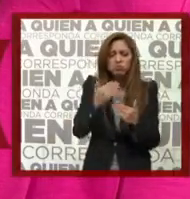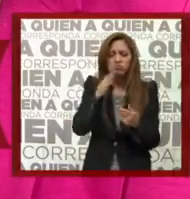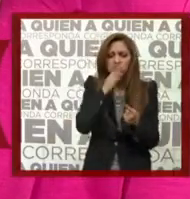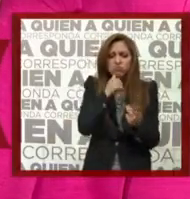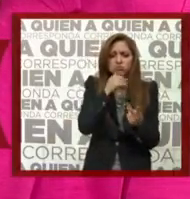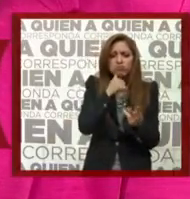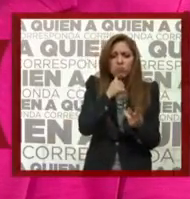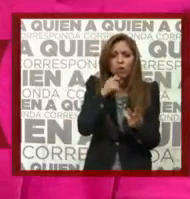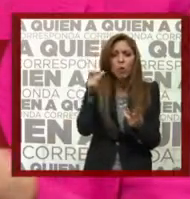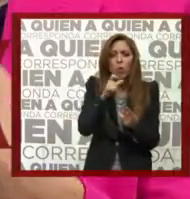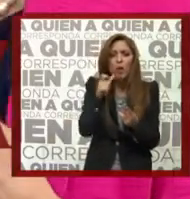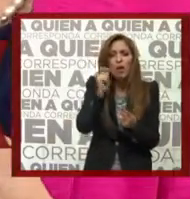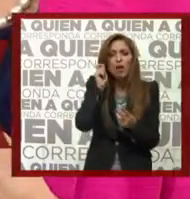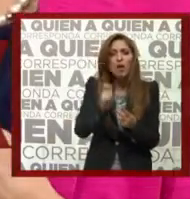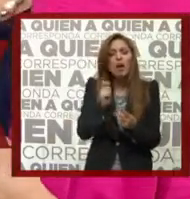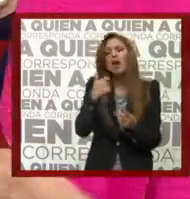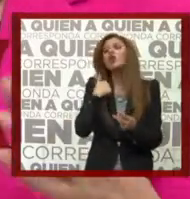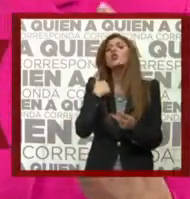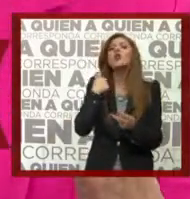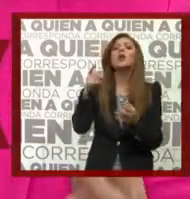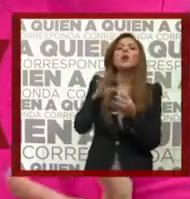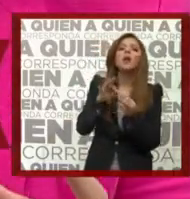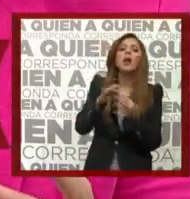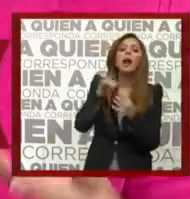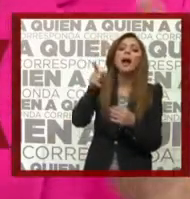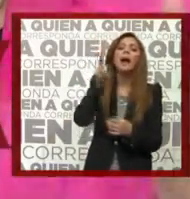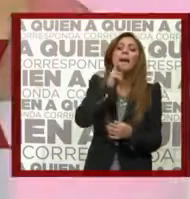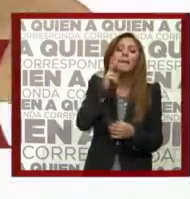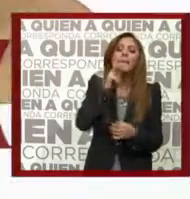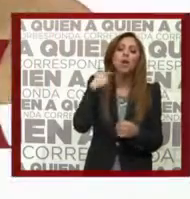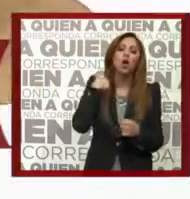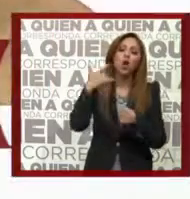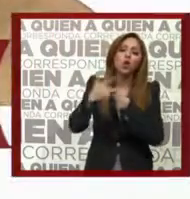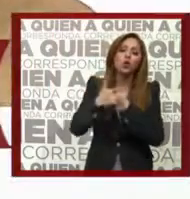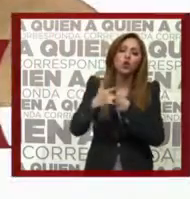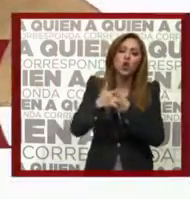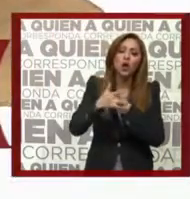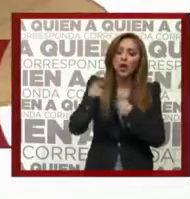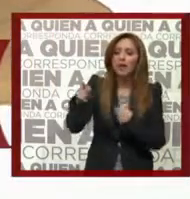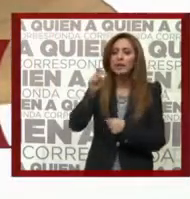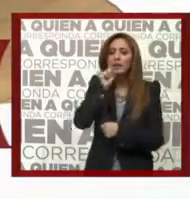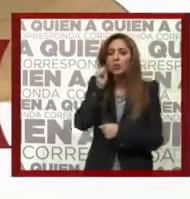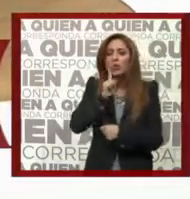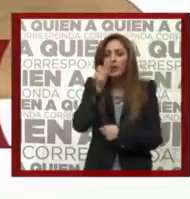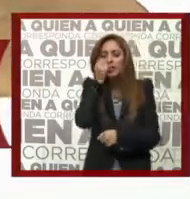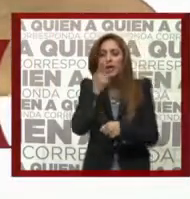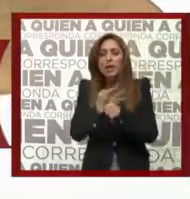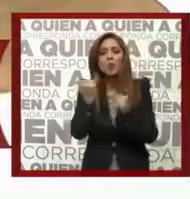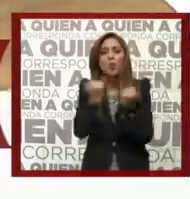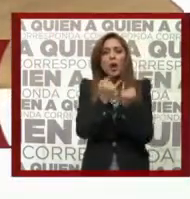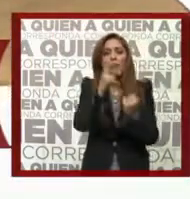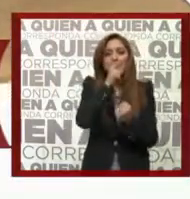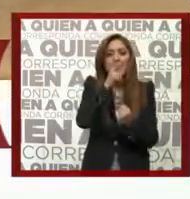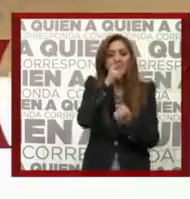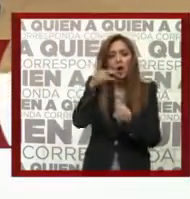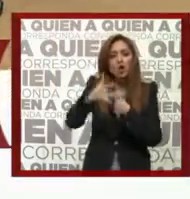avanzábamos hasta que llegó un momento en que le dije que tocara a mi secretaria de acuerdos así como su papá la tocaba. Y entonces le di